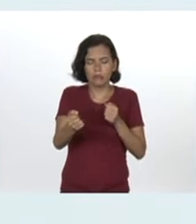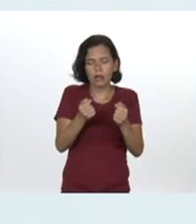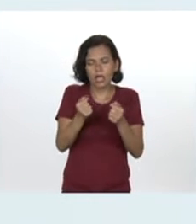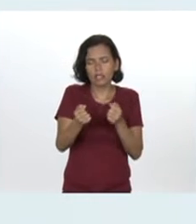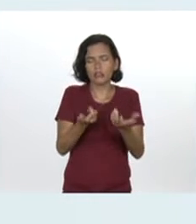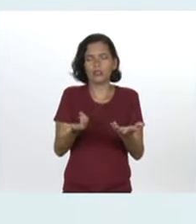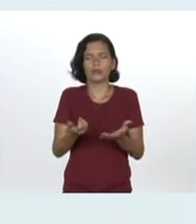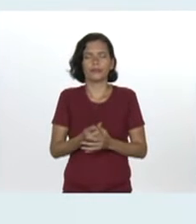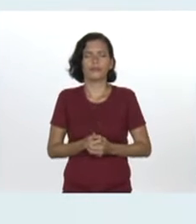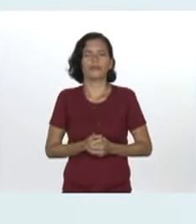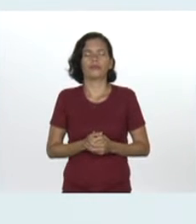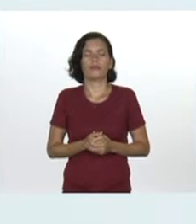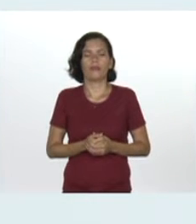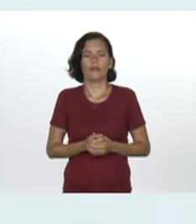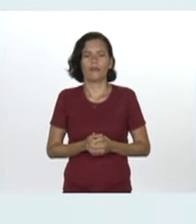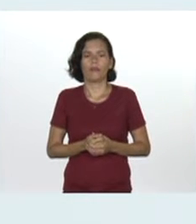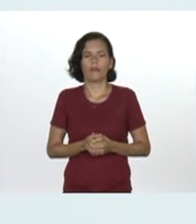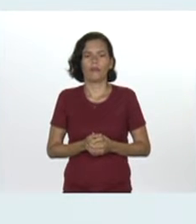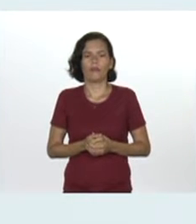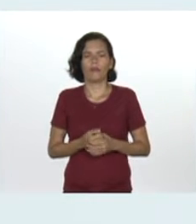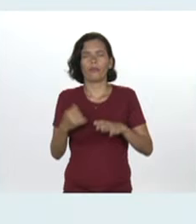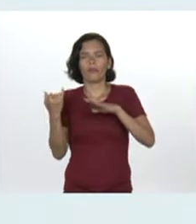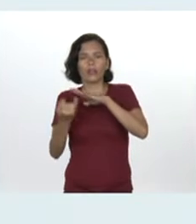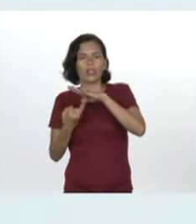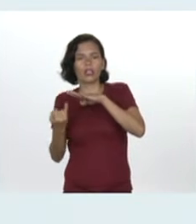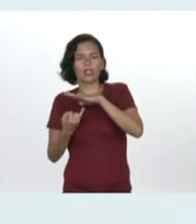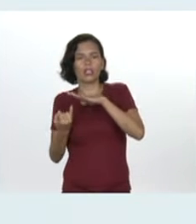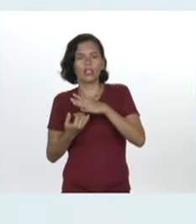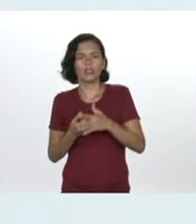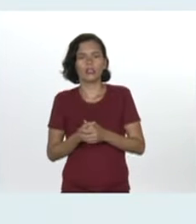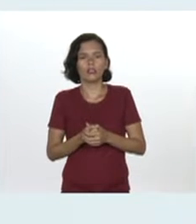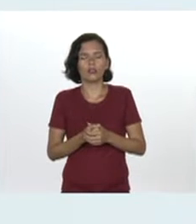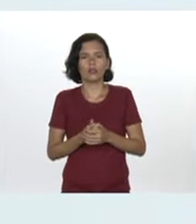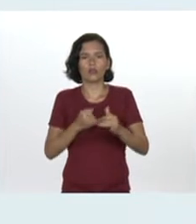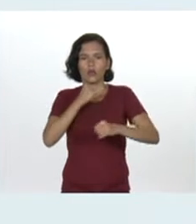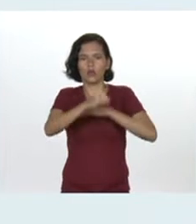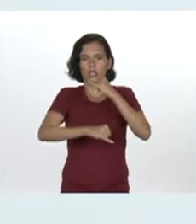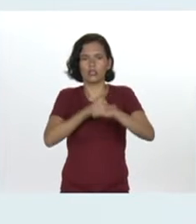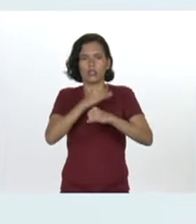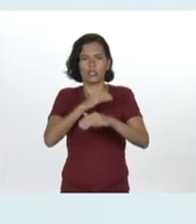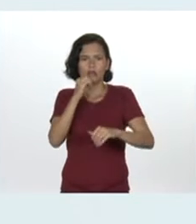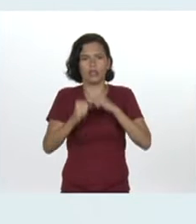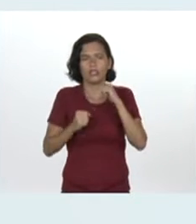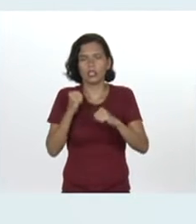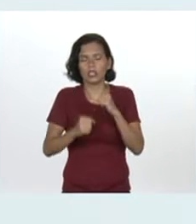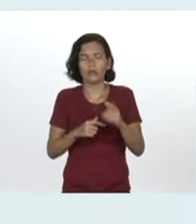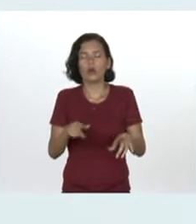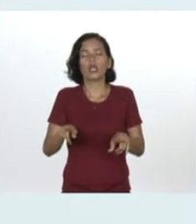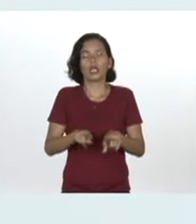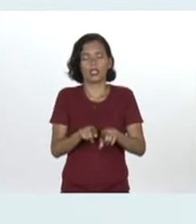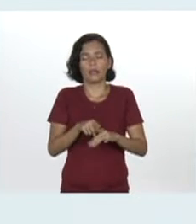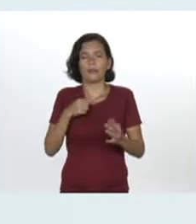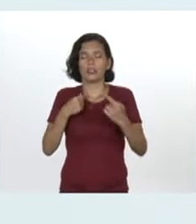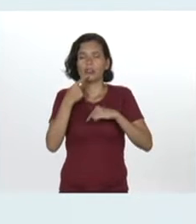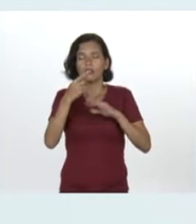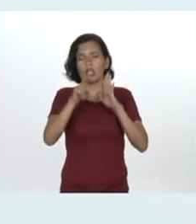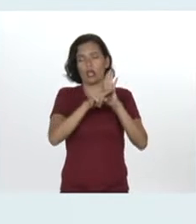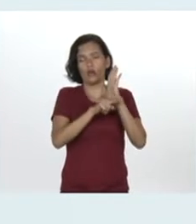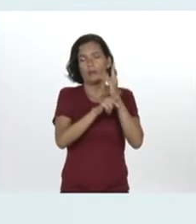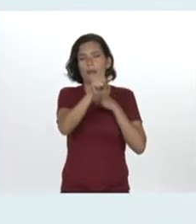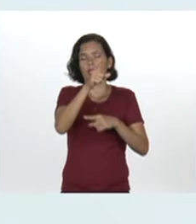los aprobados, y del Instituto Internacional de Atletismo, que también fija las normas y reglativas para